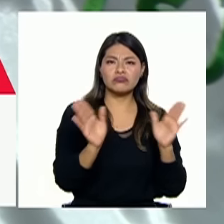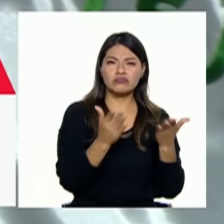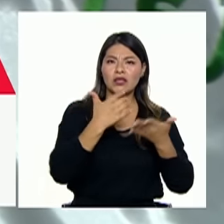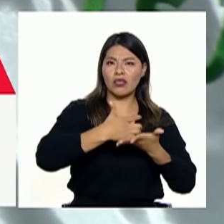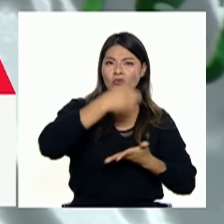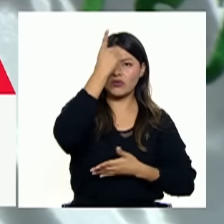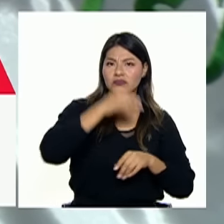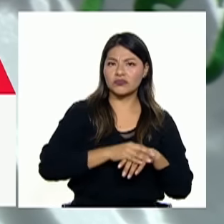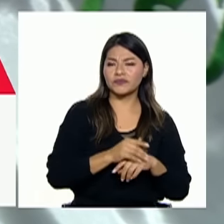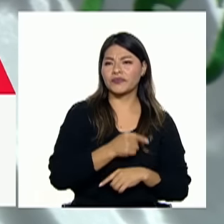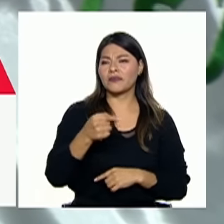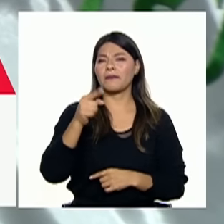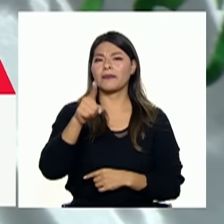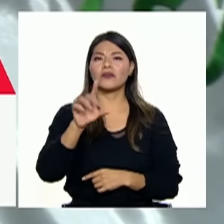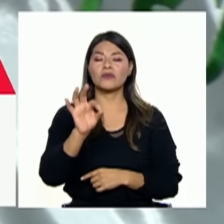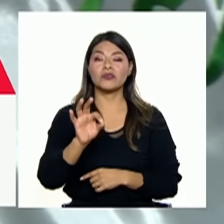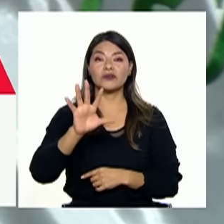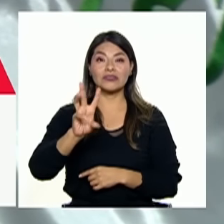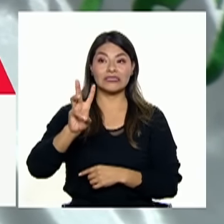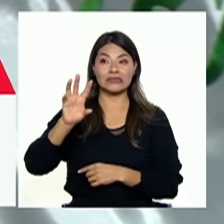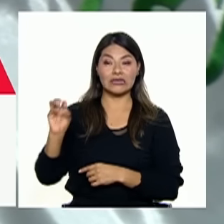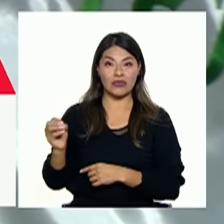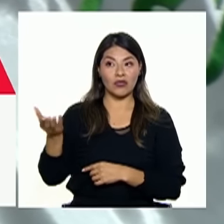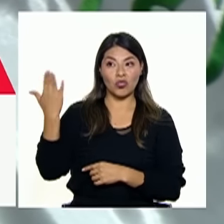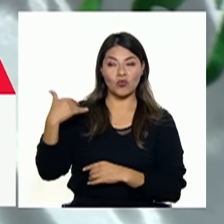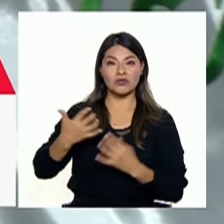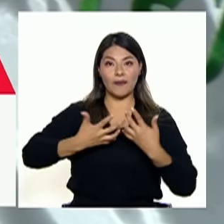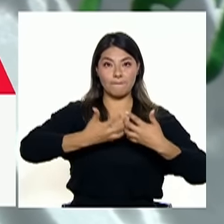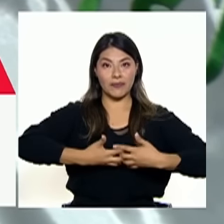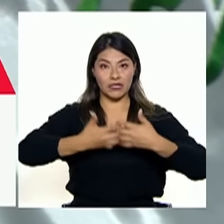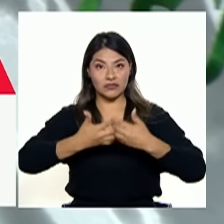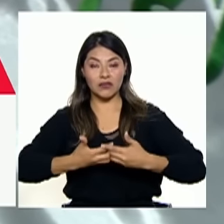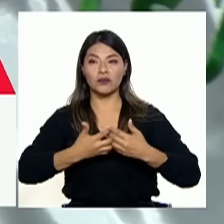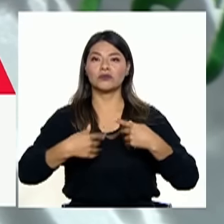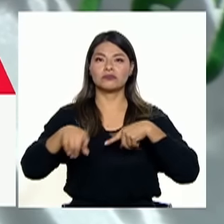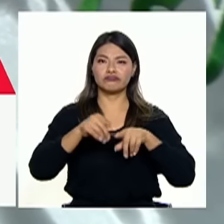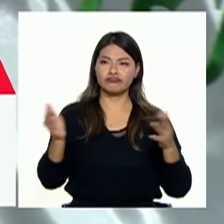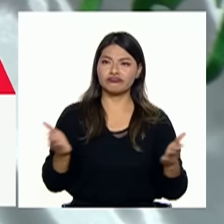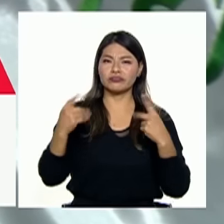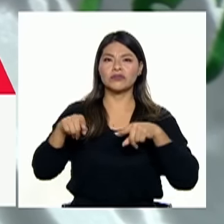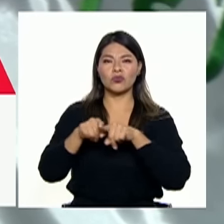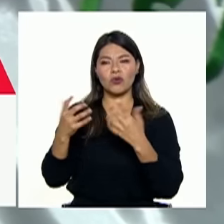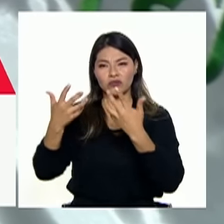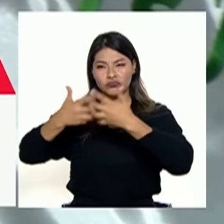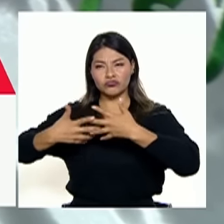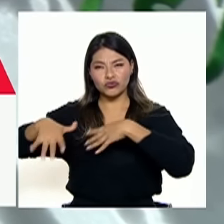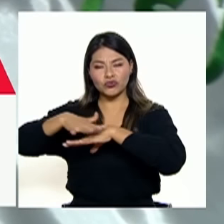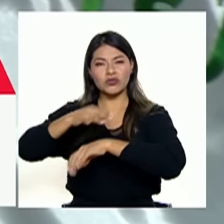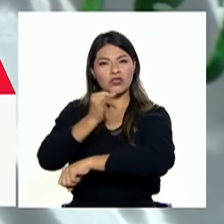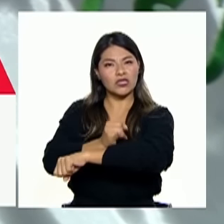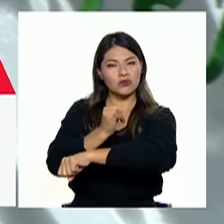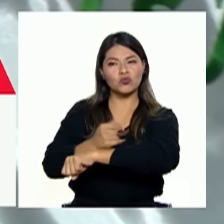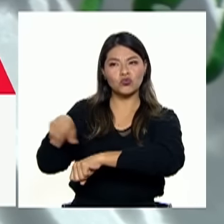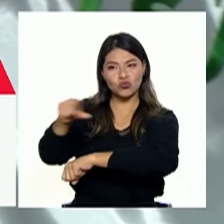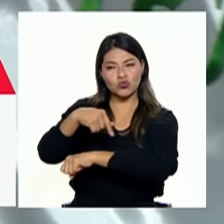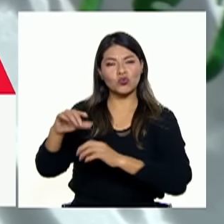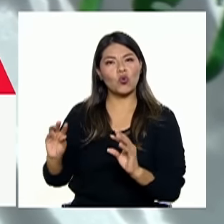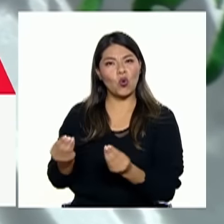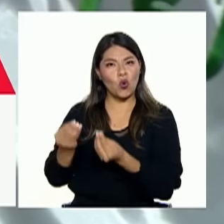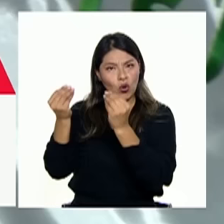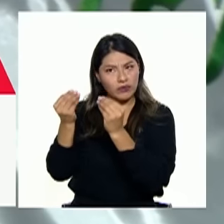En 1960, los empresarios que forman este gremio decidieron crear una institución que capacitaría a jóvenes de la